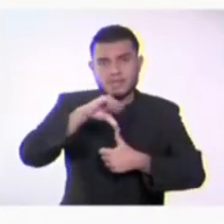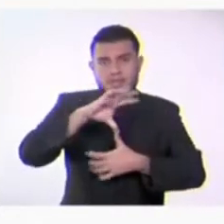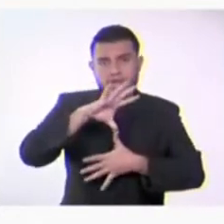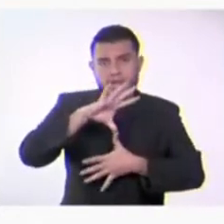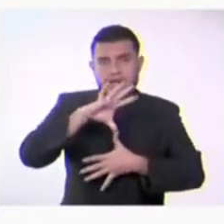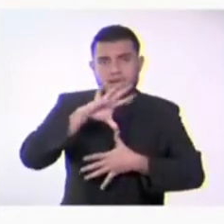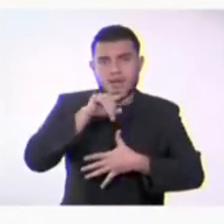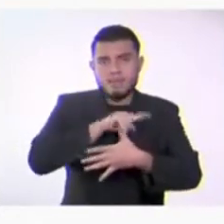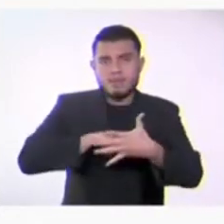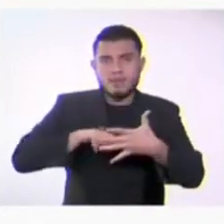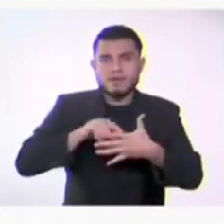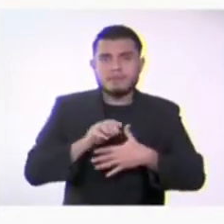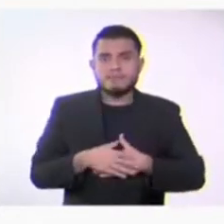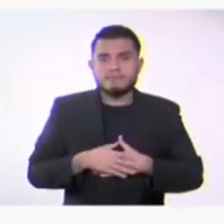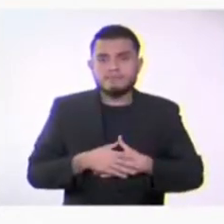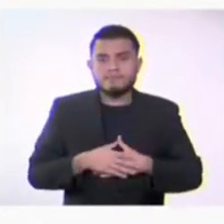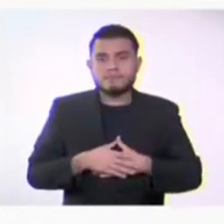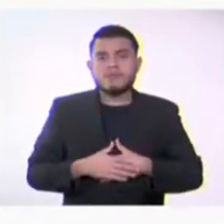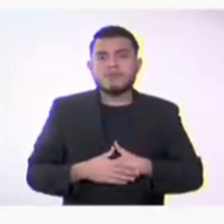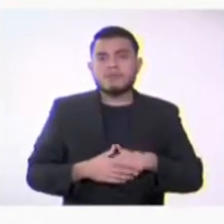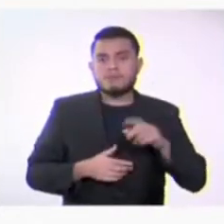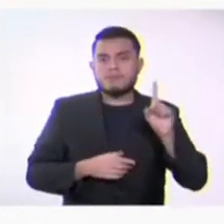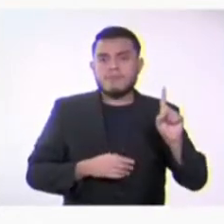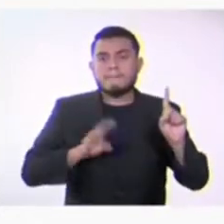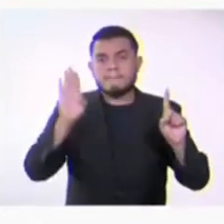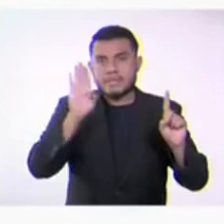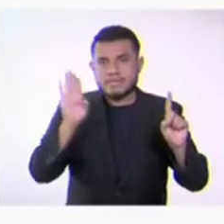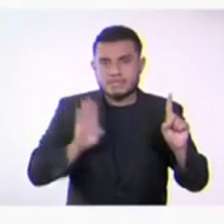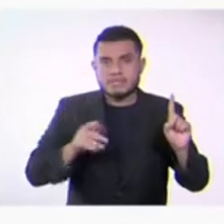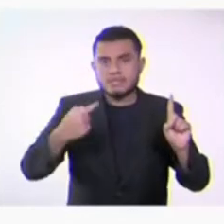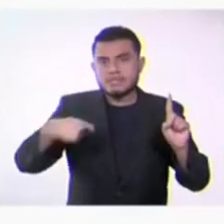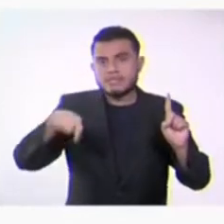de Libre Comercio? Pues en primer lugar lo firmó Brasil,